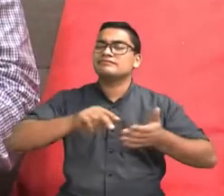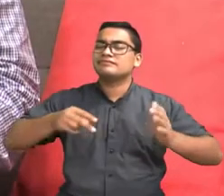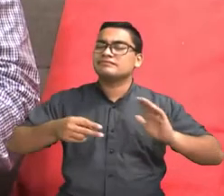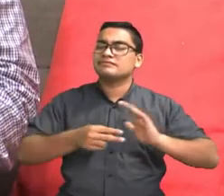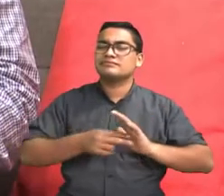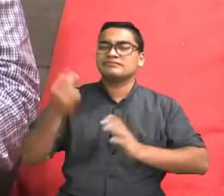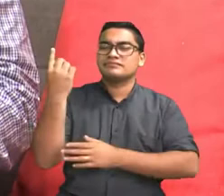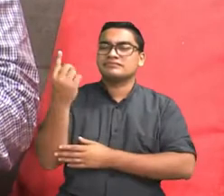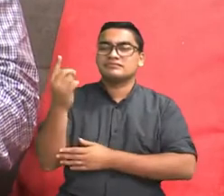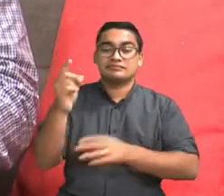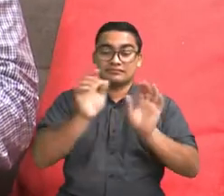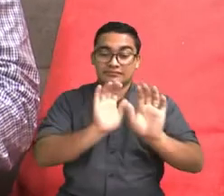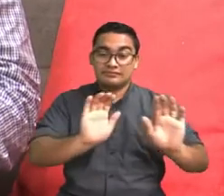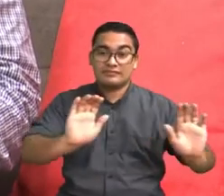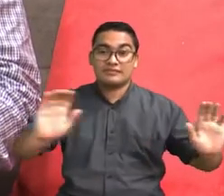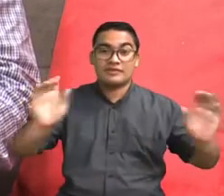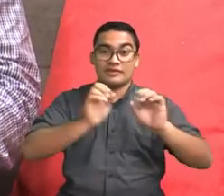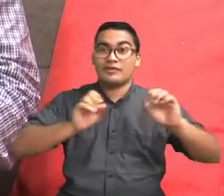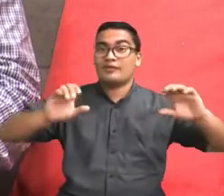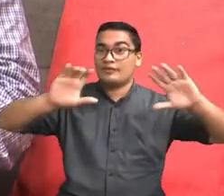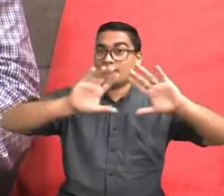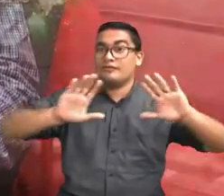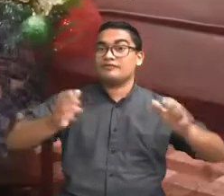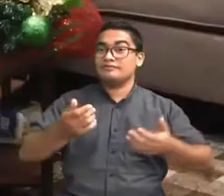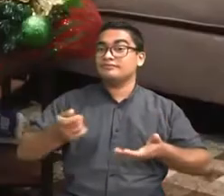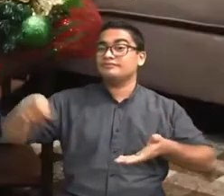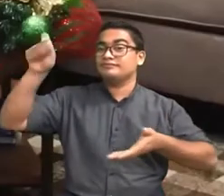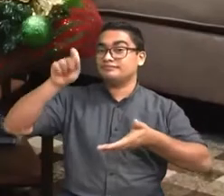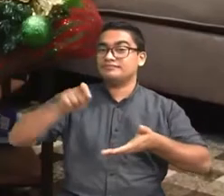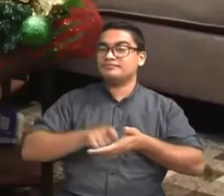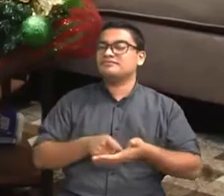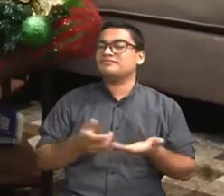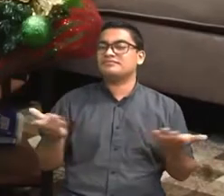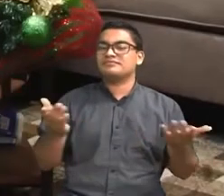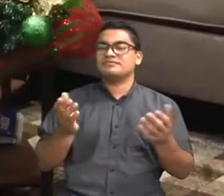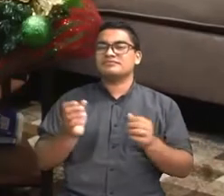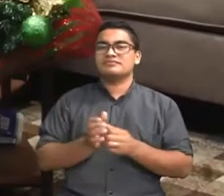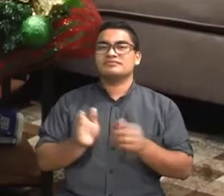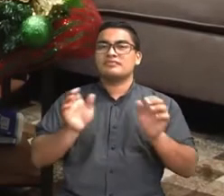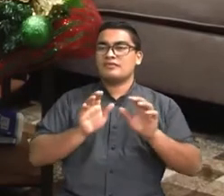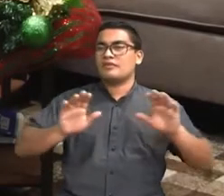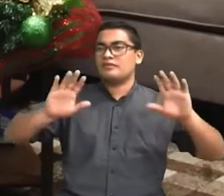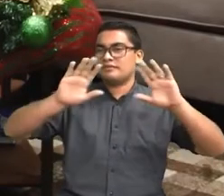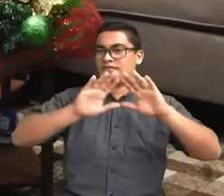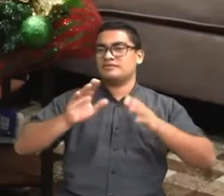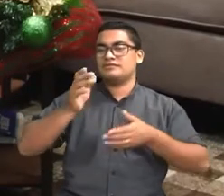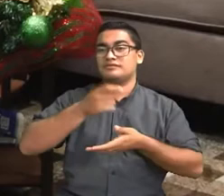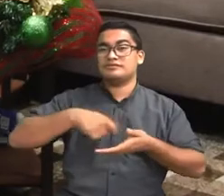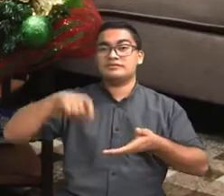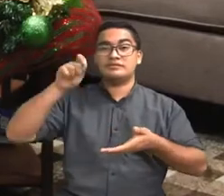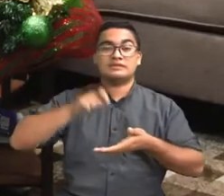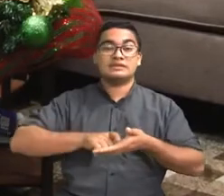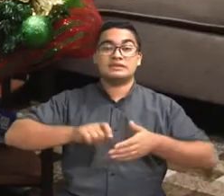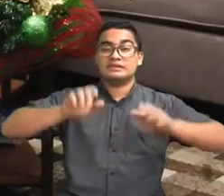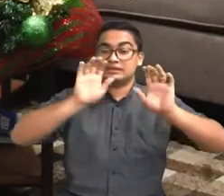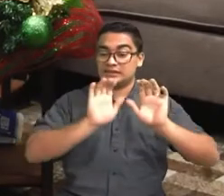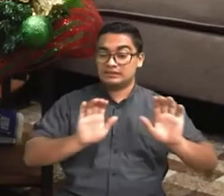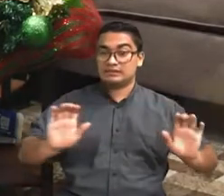los Derechos del Niño y la Niña? Sí, efectivamente, la Convención sobre los Derechos de la